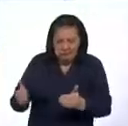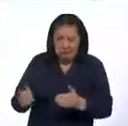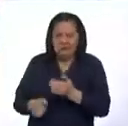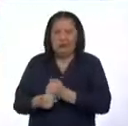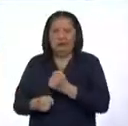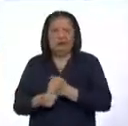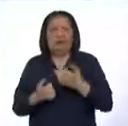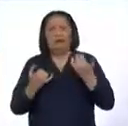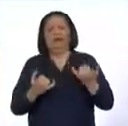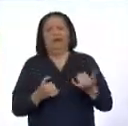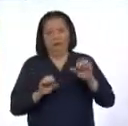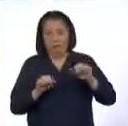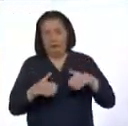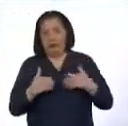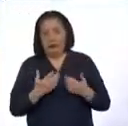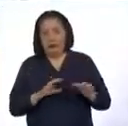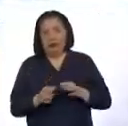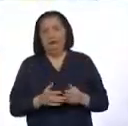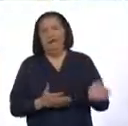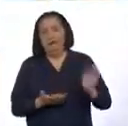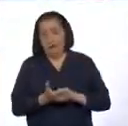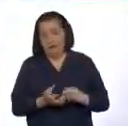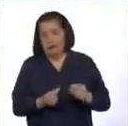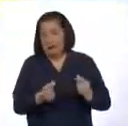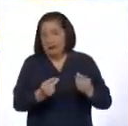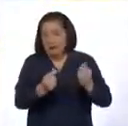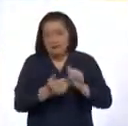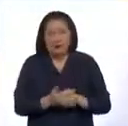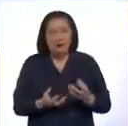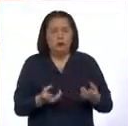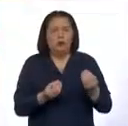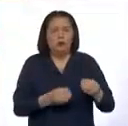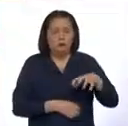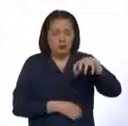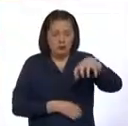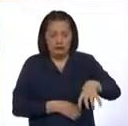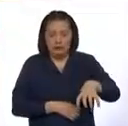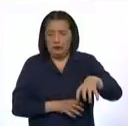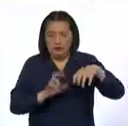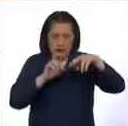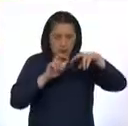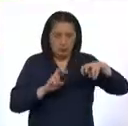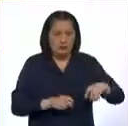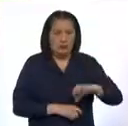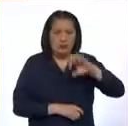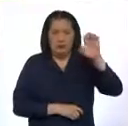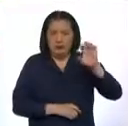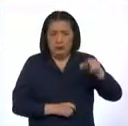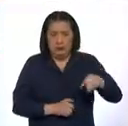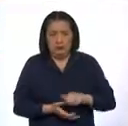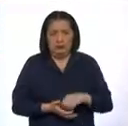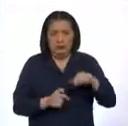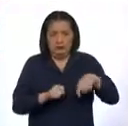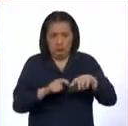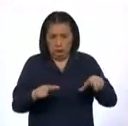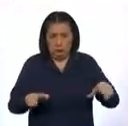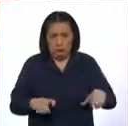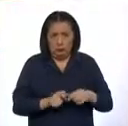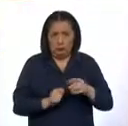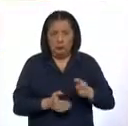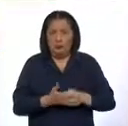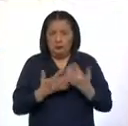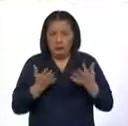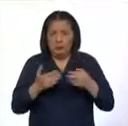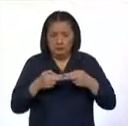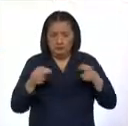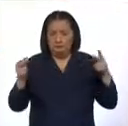actuar. Hoy en día pueden hacerlo de una manera más dinámica, más rápida, a través del Centro de Operaciones de Emergencias Distrital, un espacio que recién se